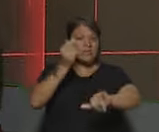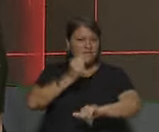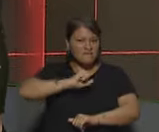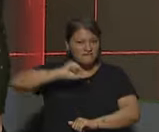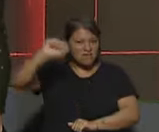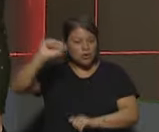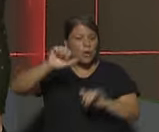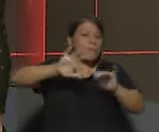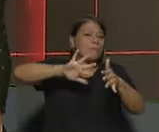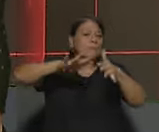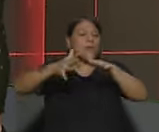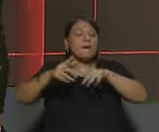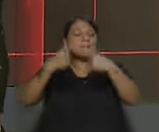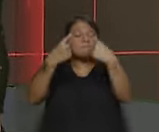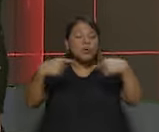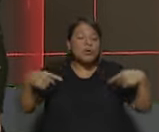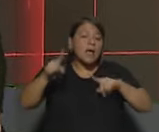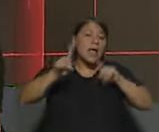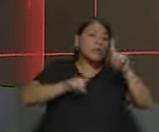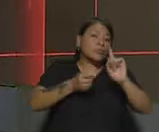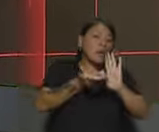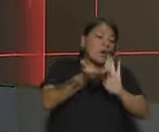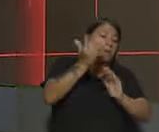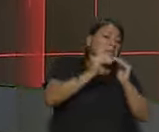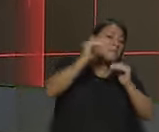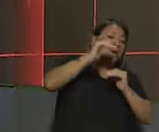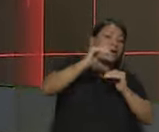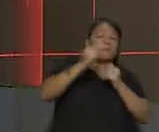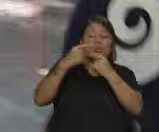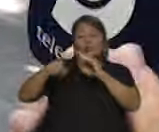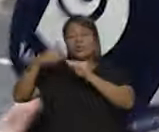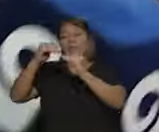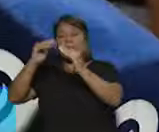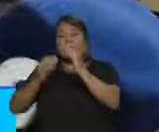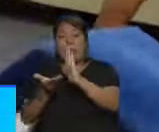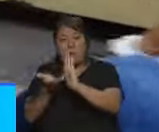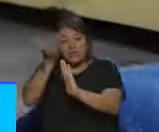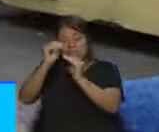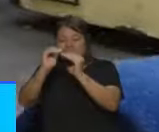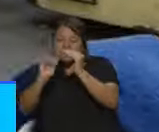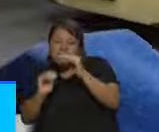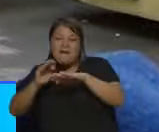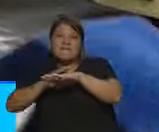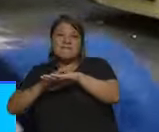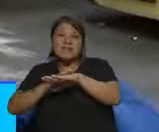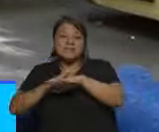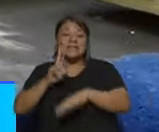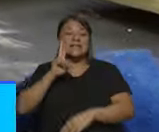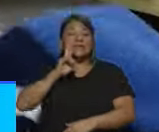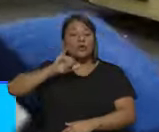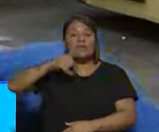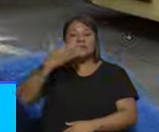es un promedio algunos productos aumentan más y otros menos 19,5 la inflación de